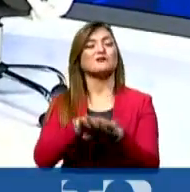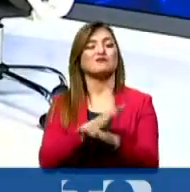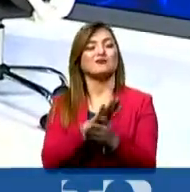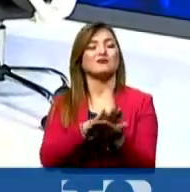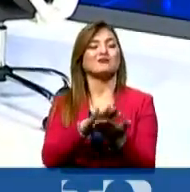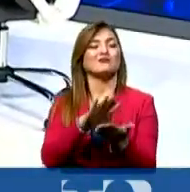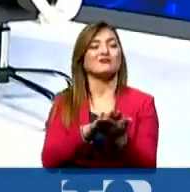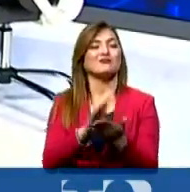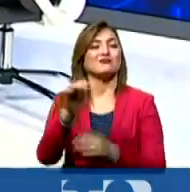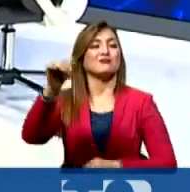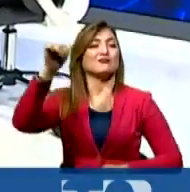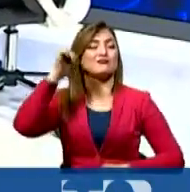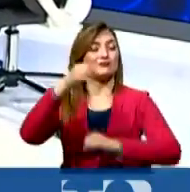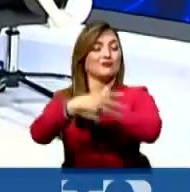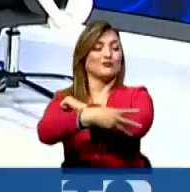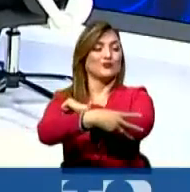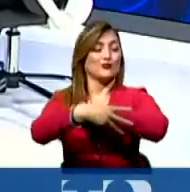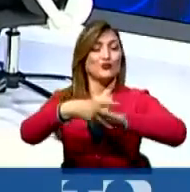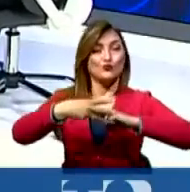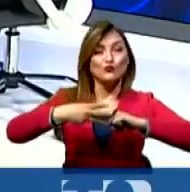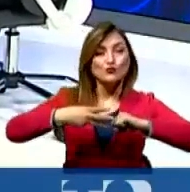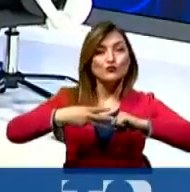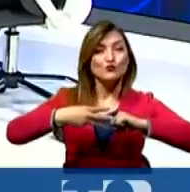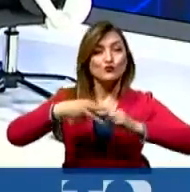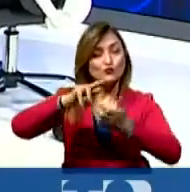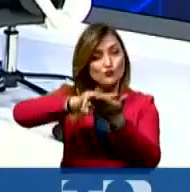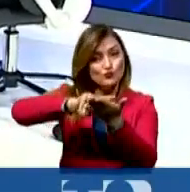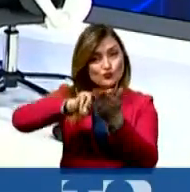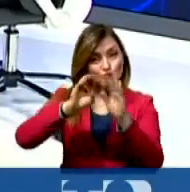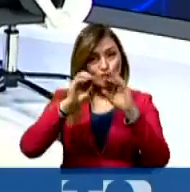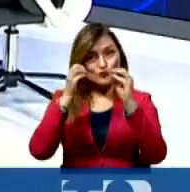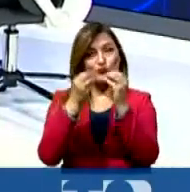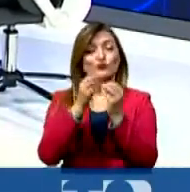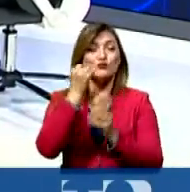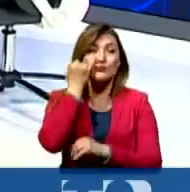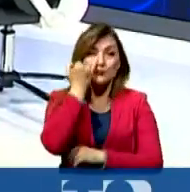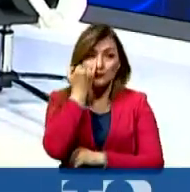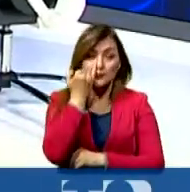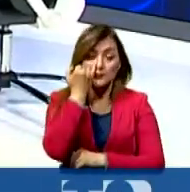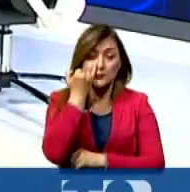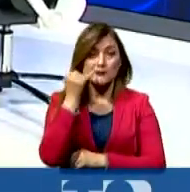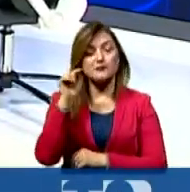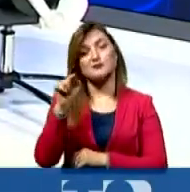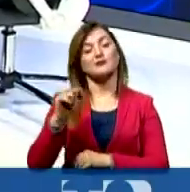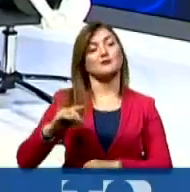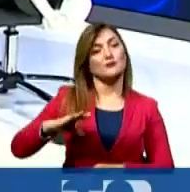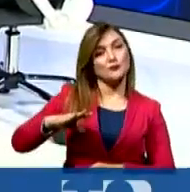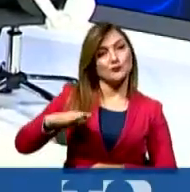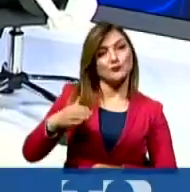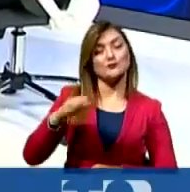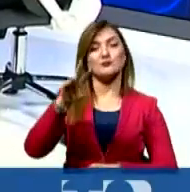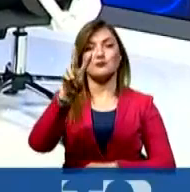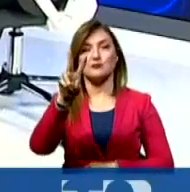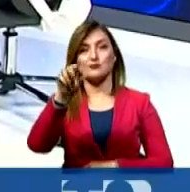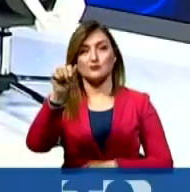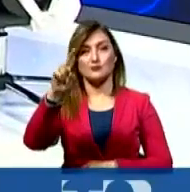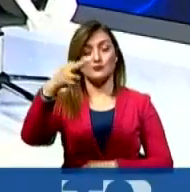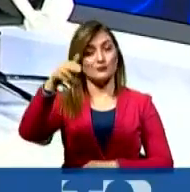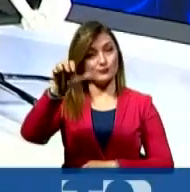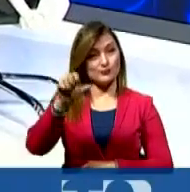Ayer en Pastaza hay una reunión de organizaciones indígenas y el señor Marlon Vargas, dirigente